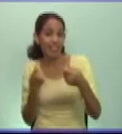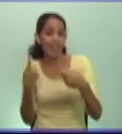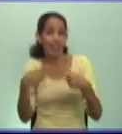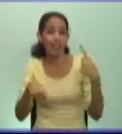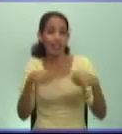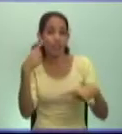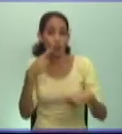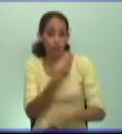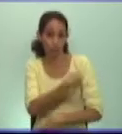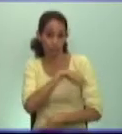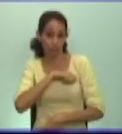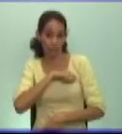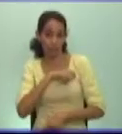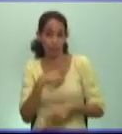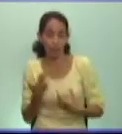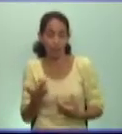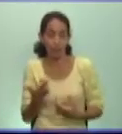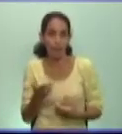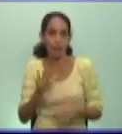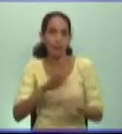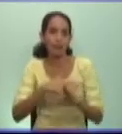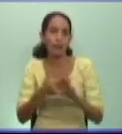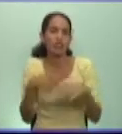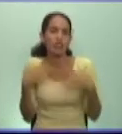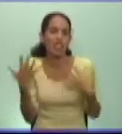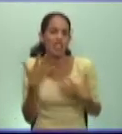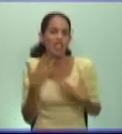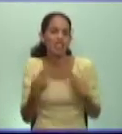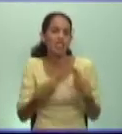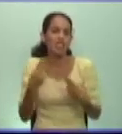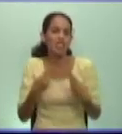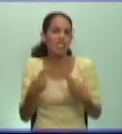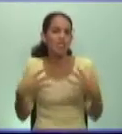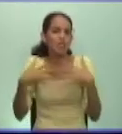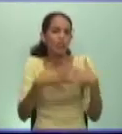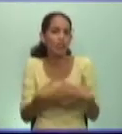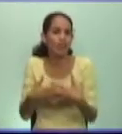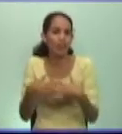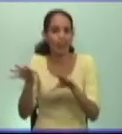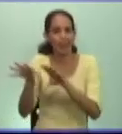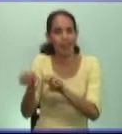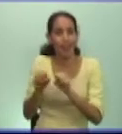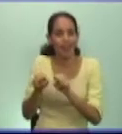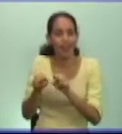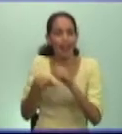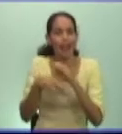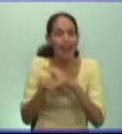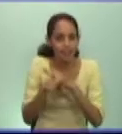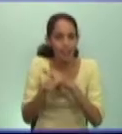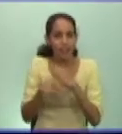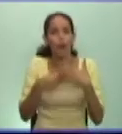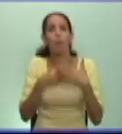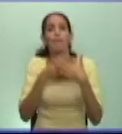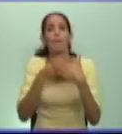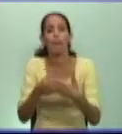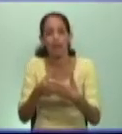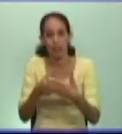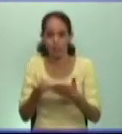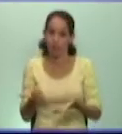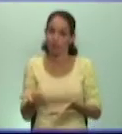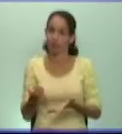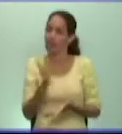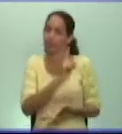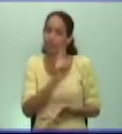le posibilitó, después de la firma del Tratado de París, el 10 de diciembre de ese año 98, que Estados Unidos le arrebatara a